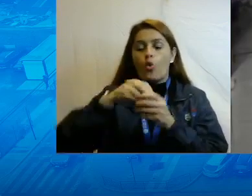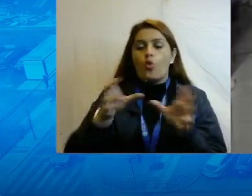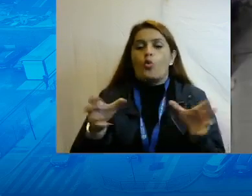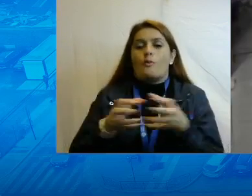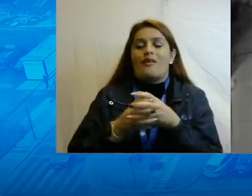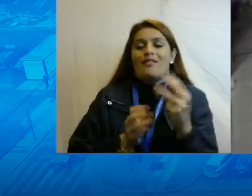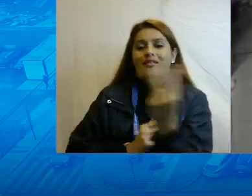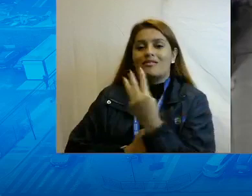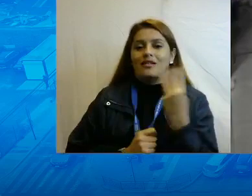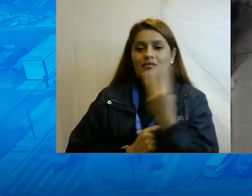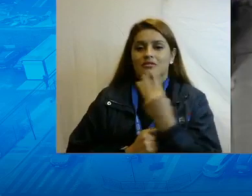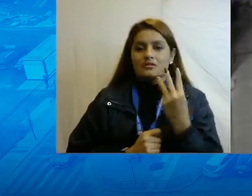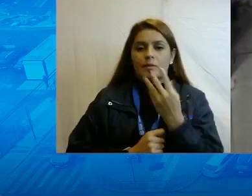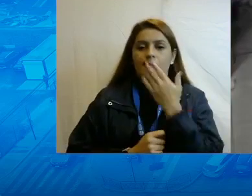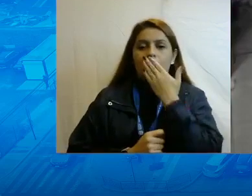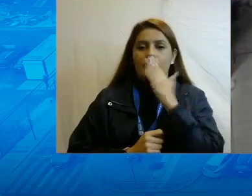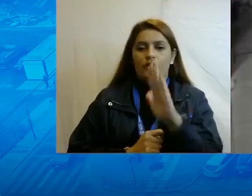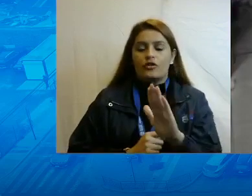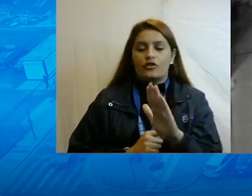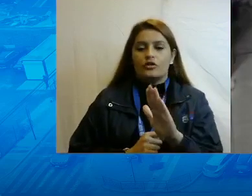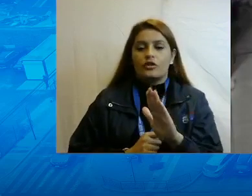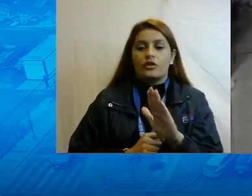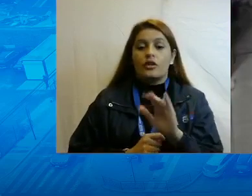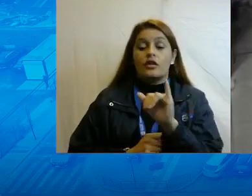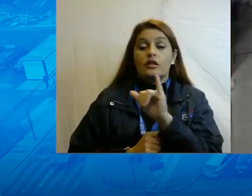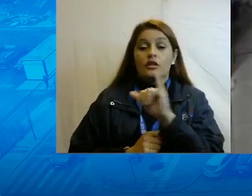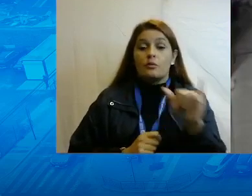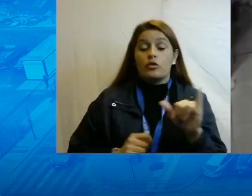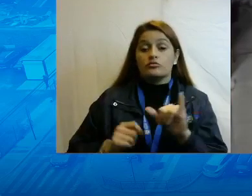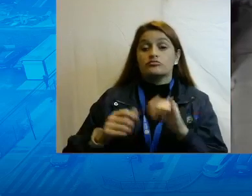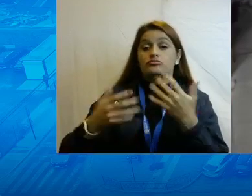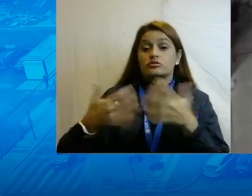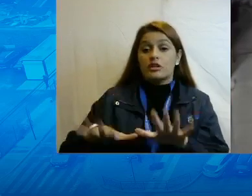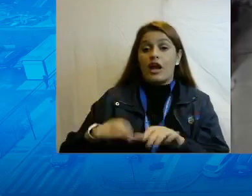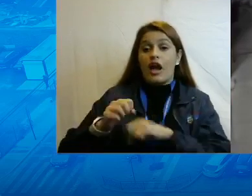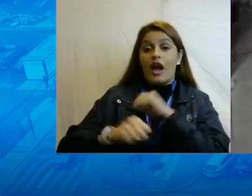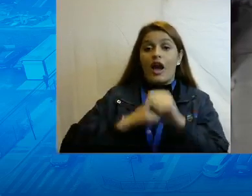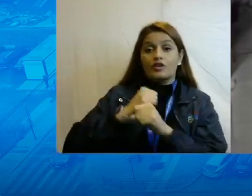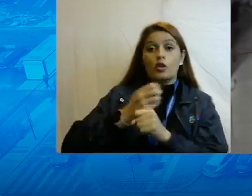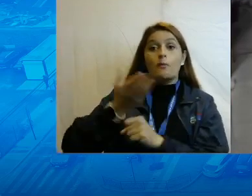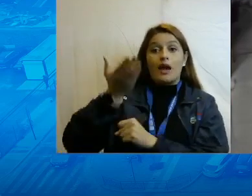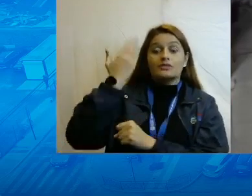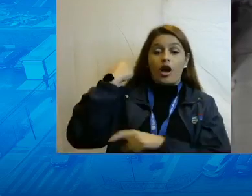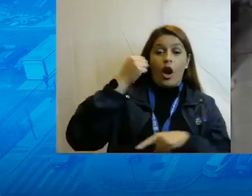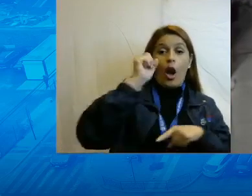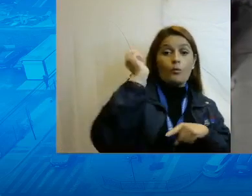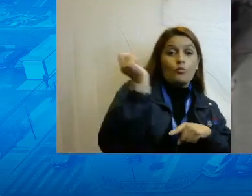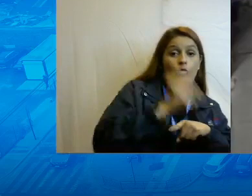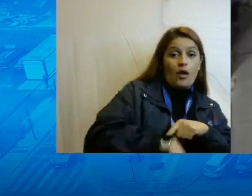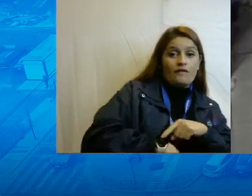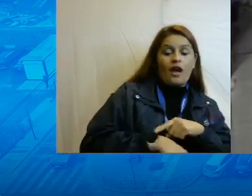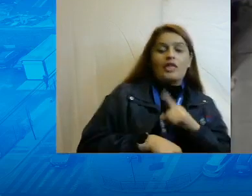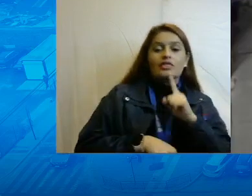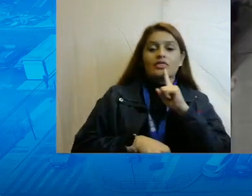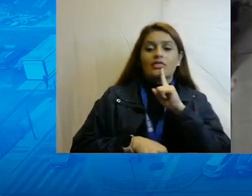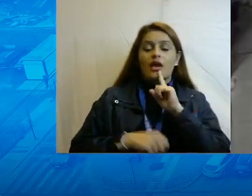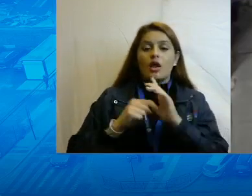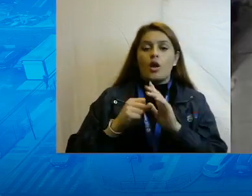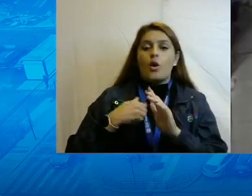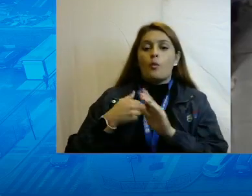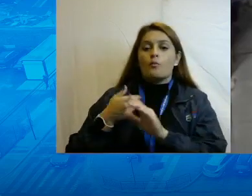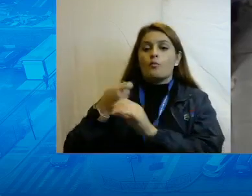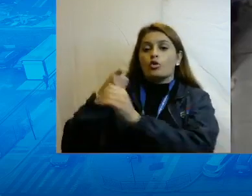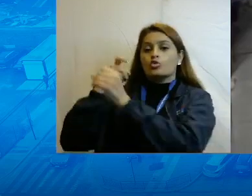sede social que, recordemos, fueron adjudicados el año pasado gracias a una postulación que realizamos